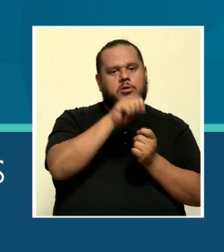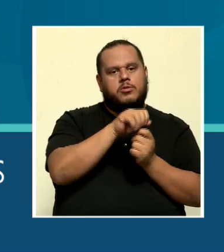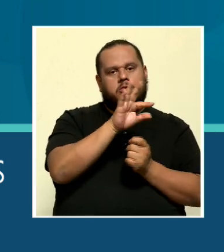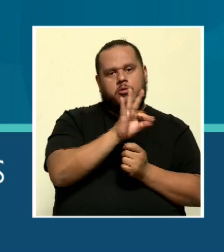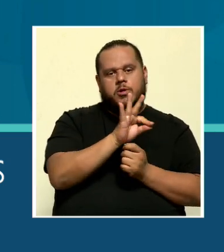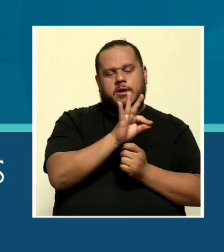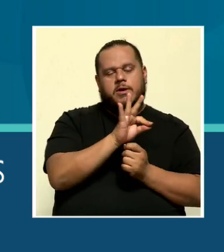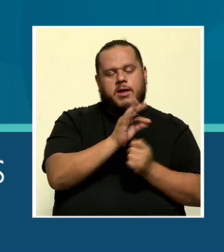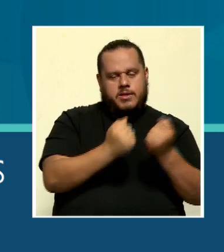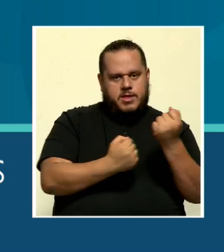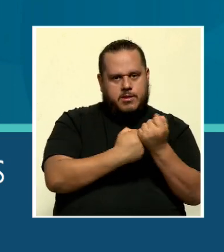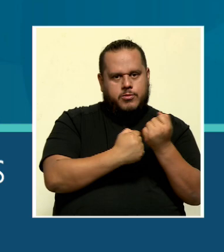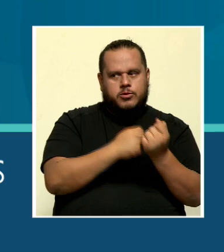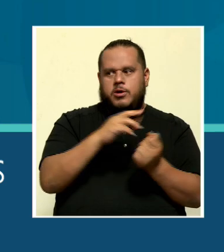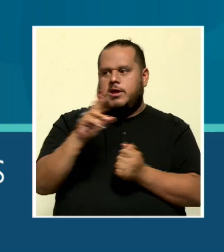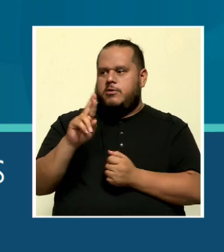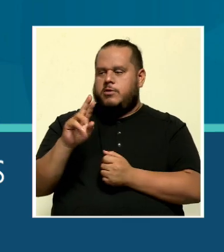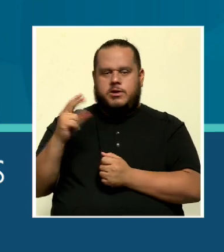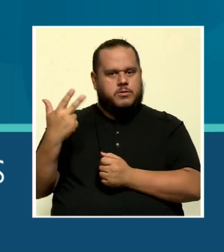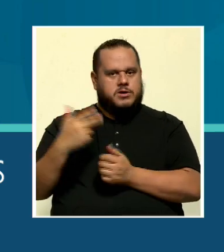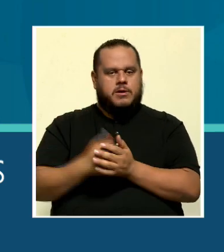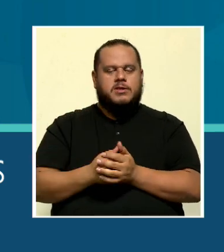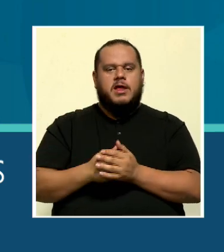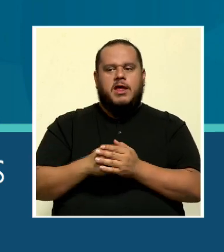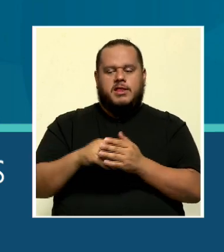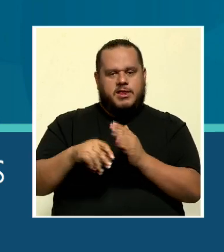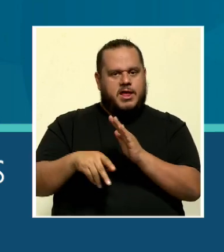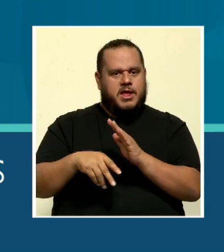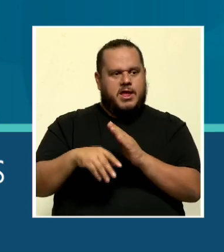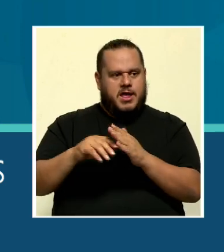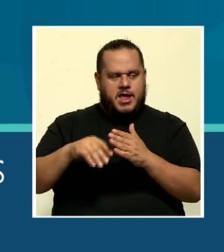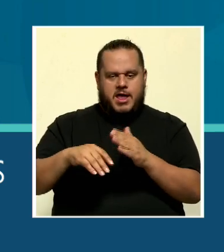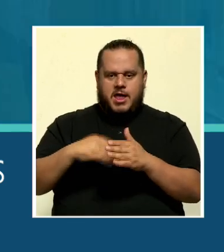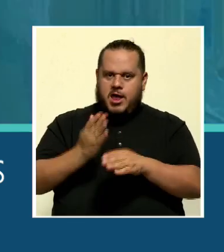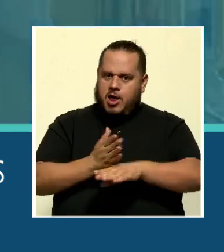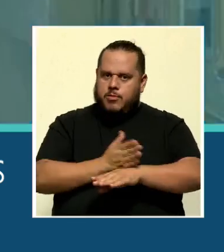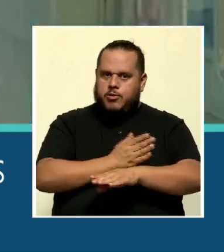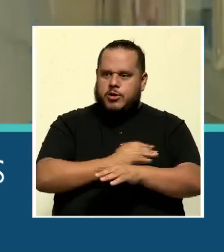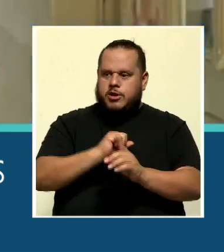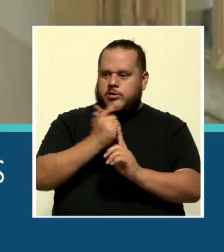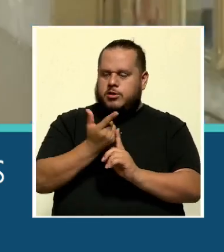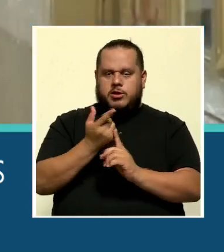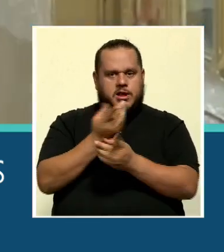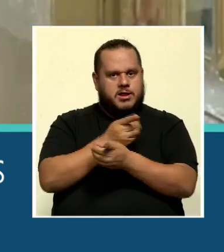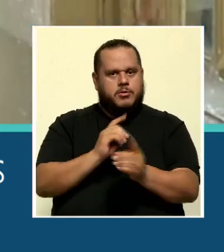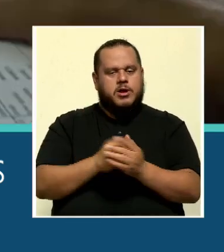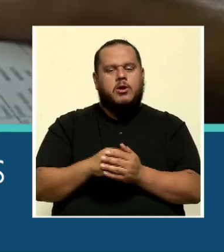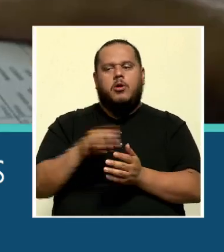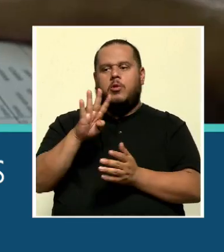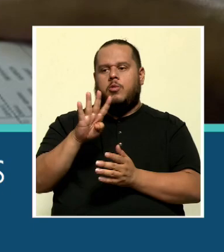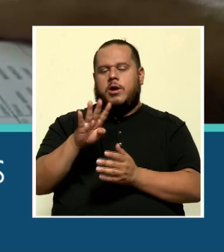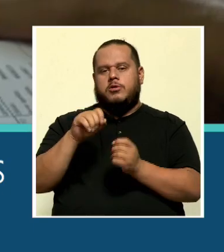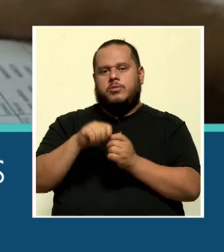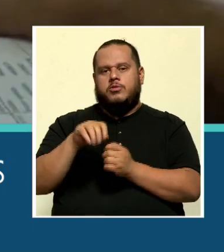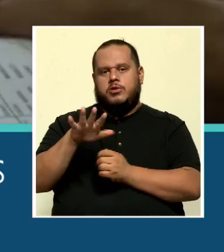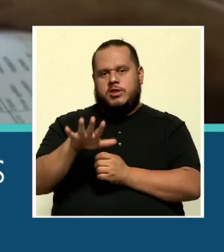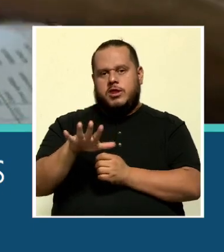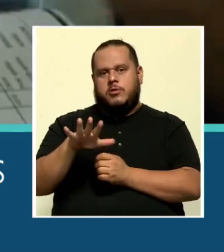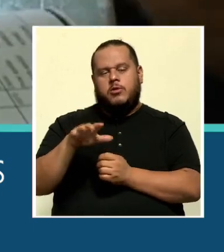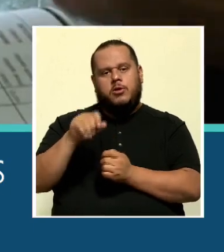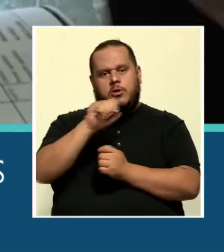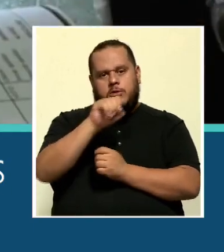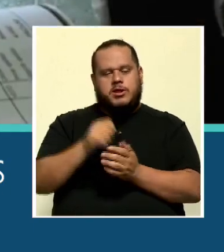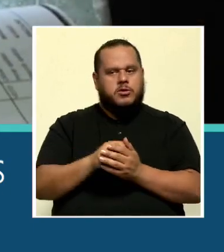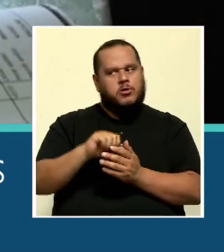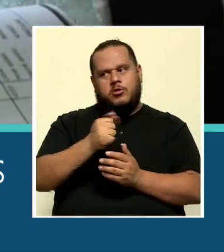4,9% de apoyo y Rodrigo Chávez de Progreso Social Democrático con un 4,5%. Los demás candidatos no